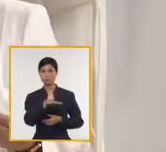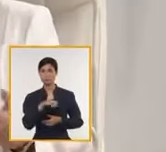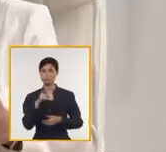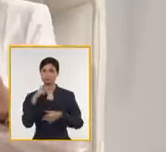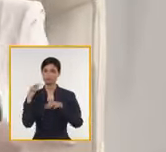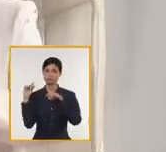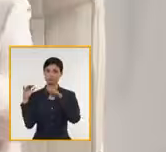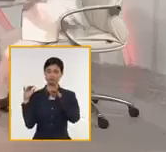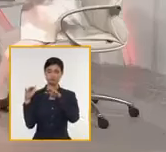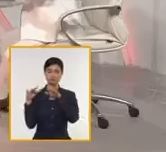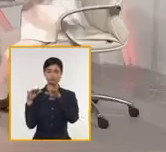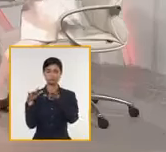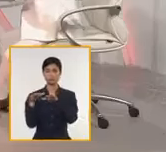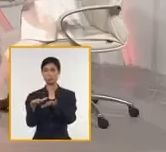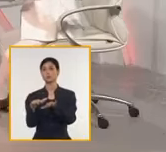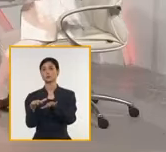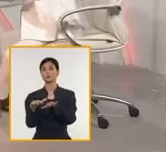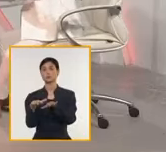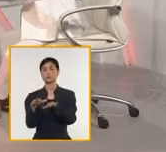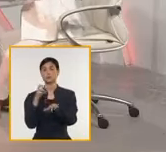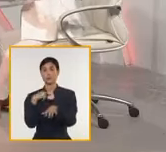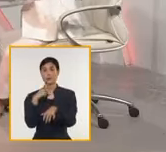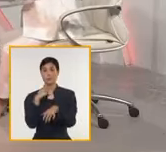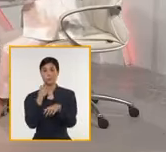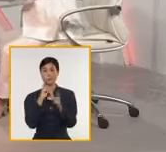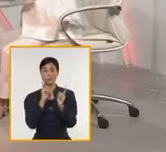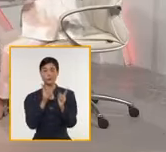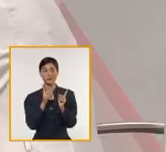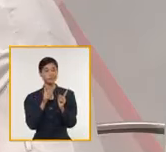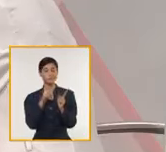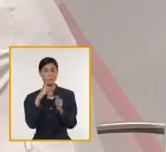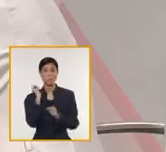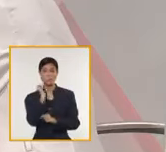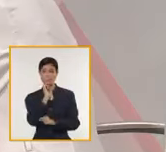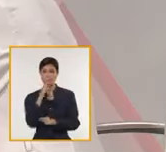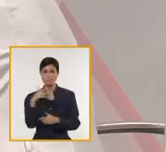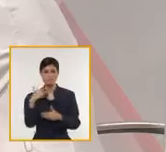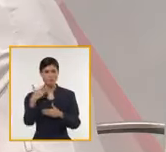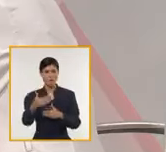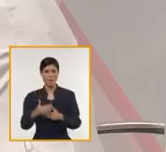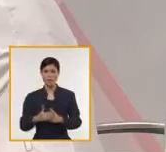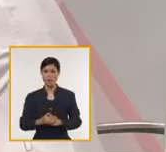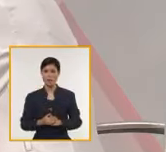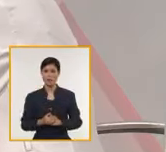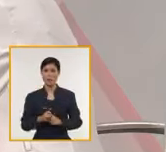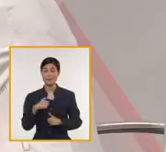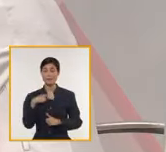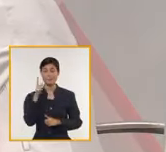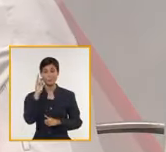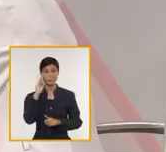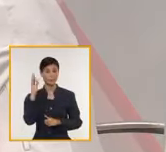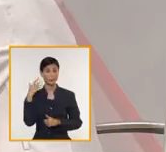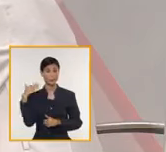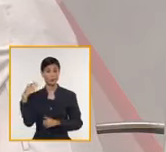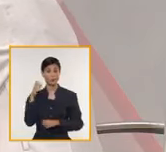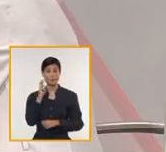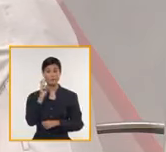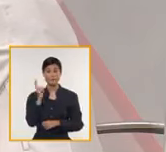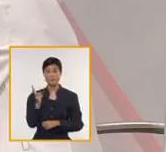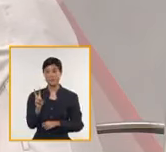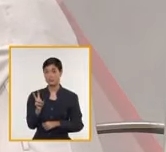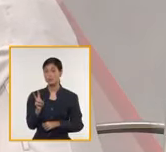posturas, claro, es que va más allá de lo político. Además, recordemos que en Venezuela ha